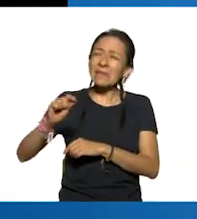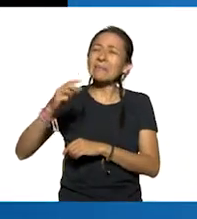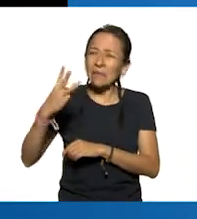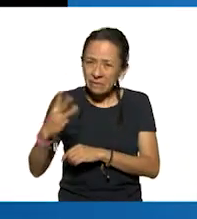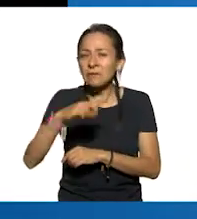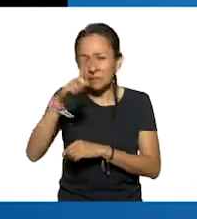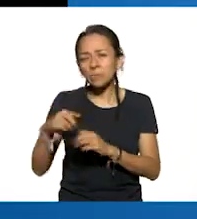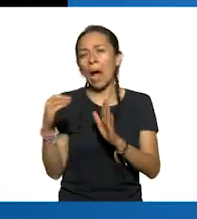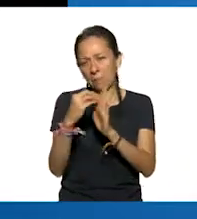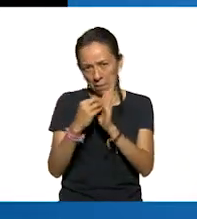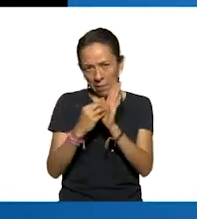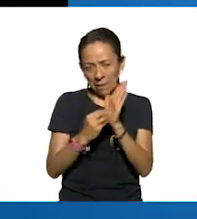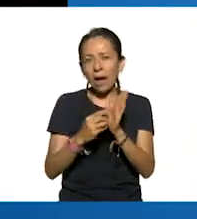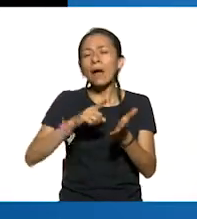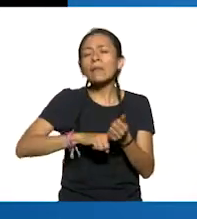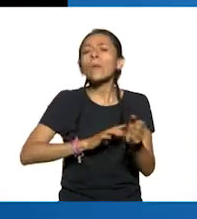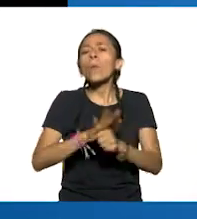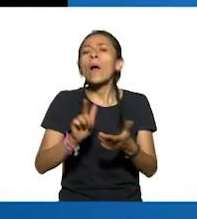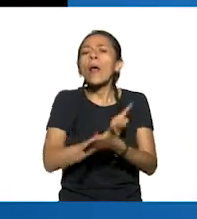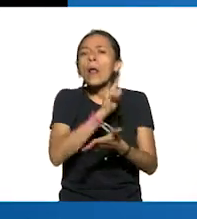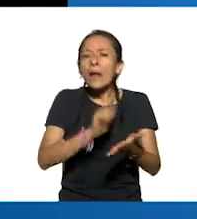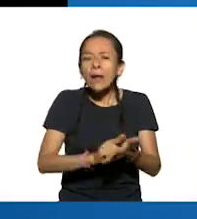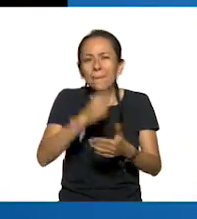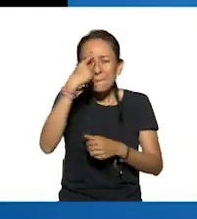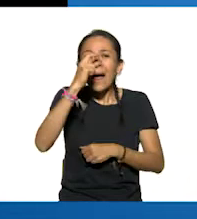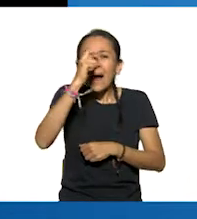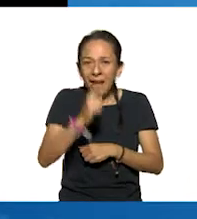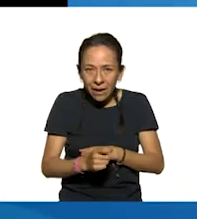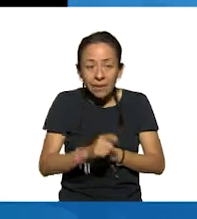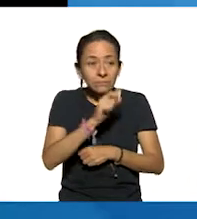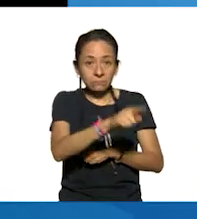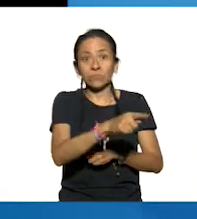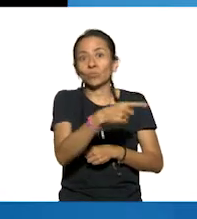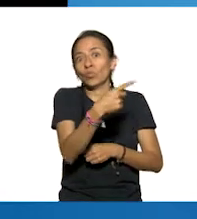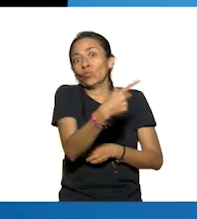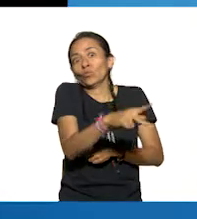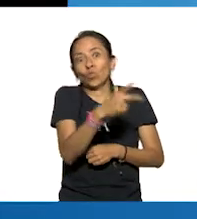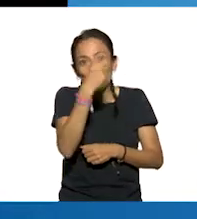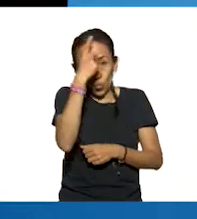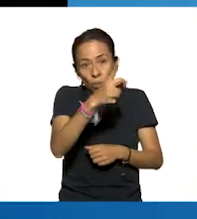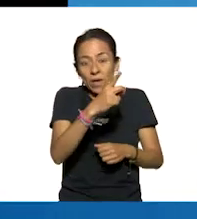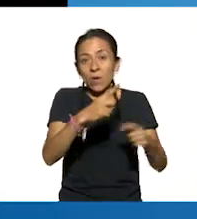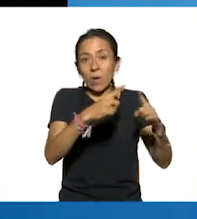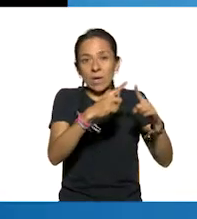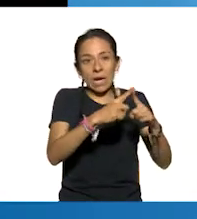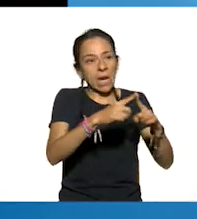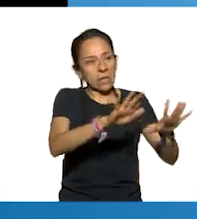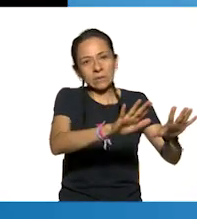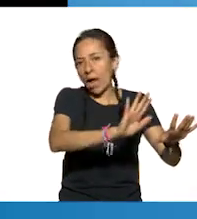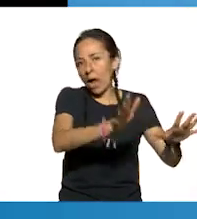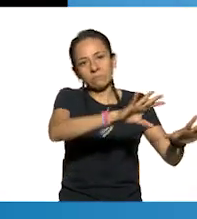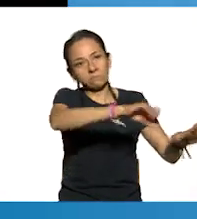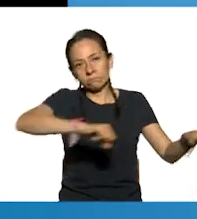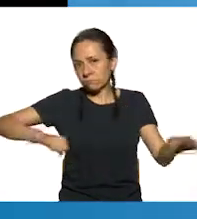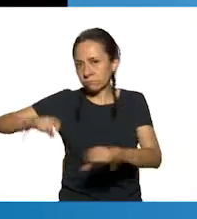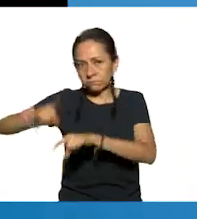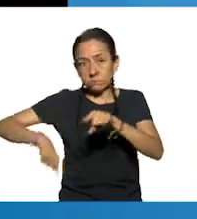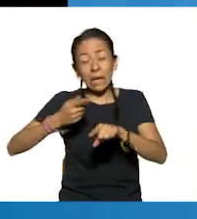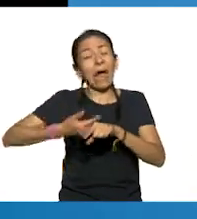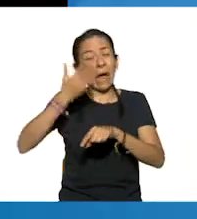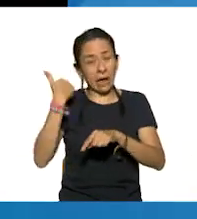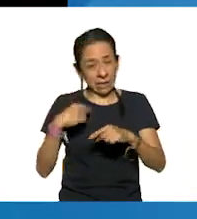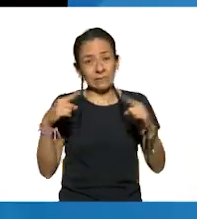entre ellas está, por ejemplo, las leyes relativas a la desamortización de los bienes de la Iglesia. La Iglesia era un gran propietario, era,